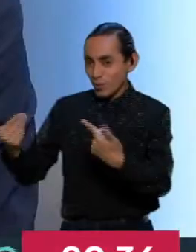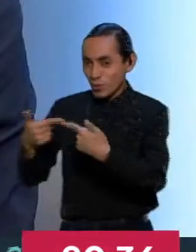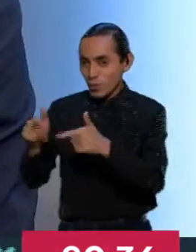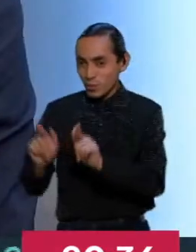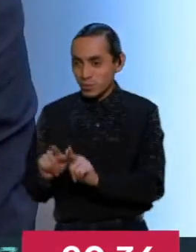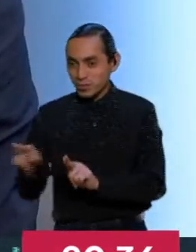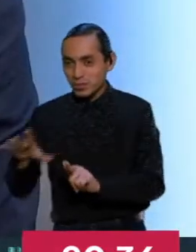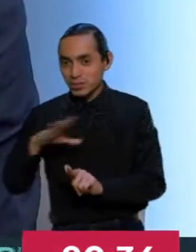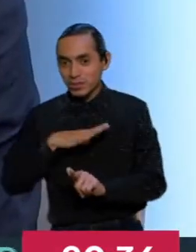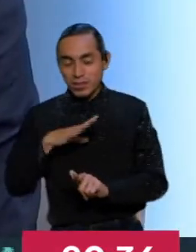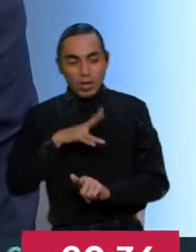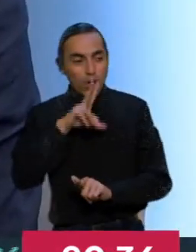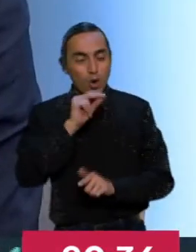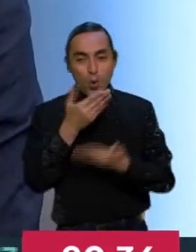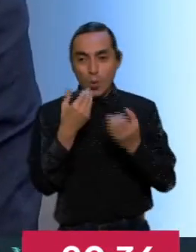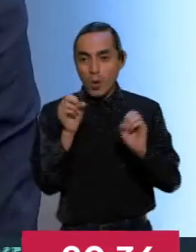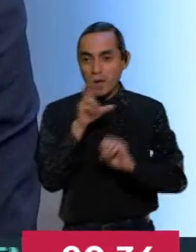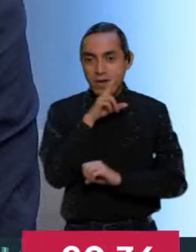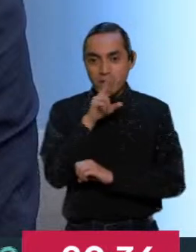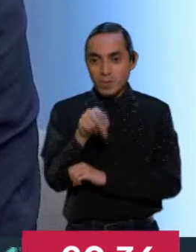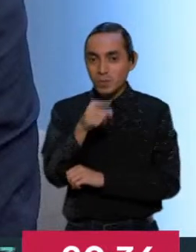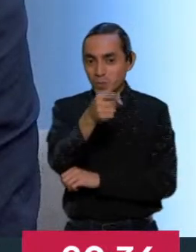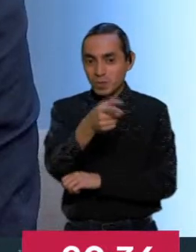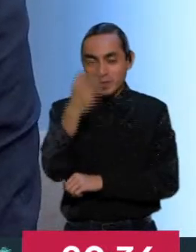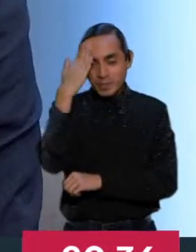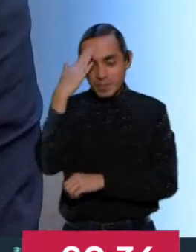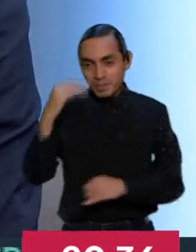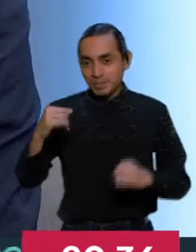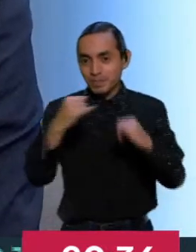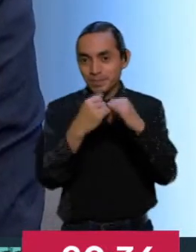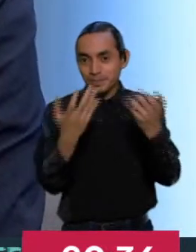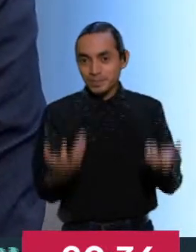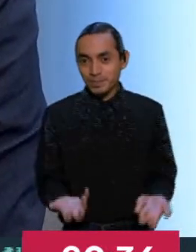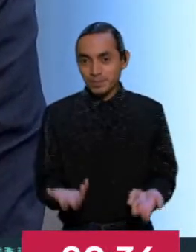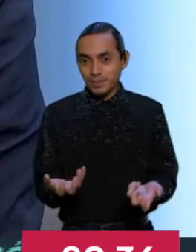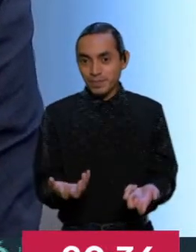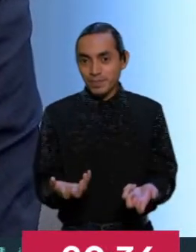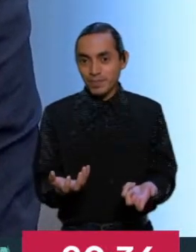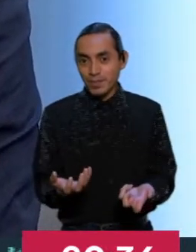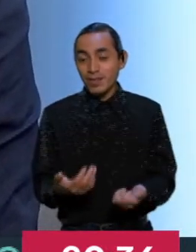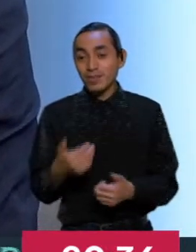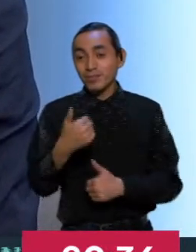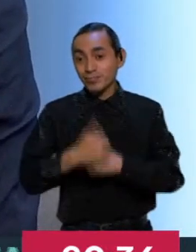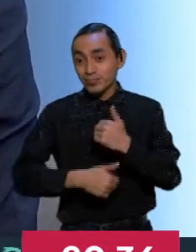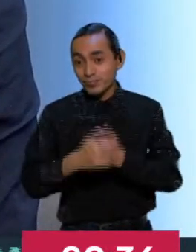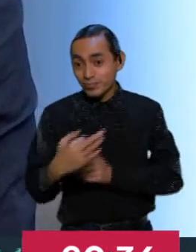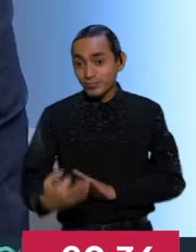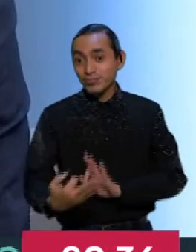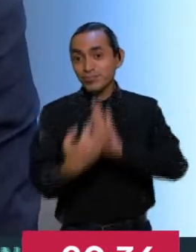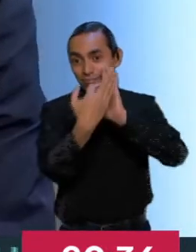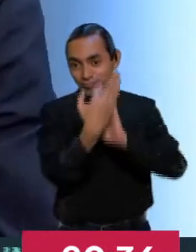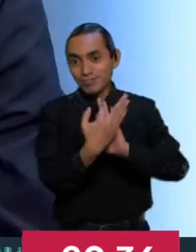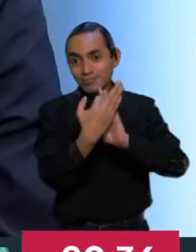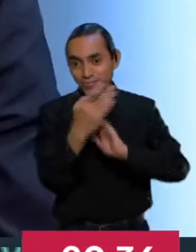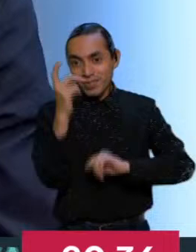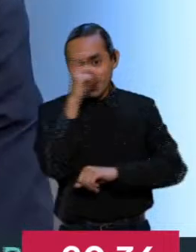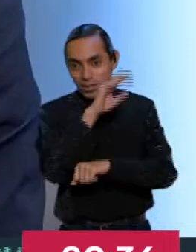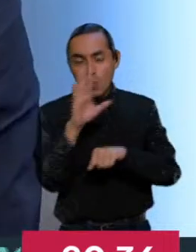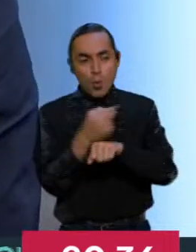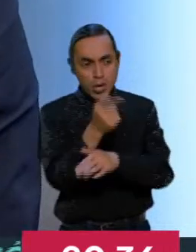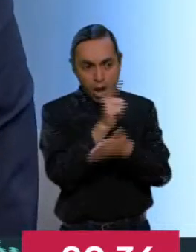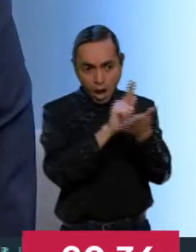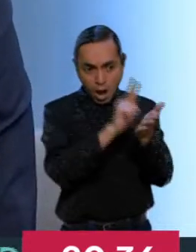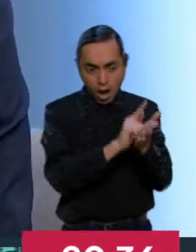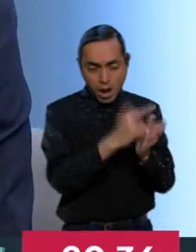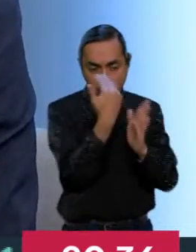no se ha dado una respuesta institucional. Y esto obviamente nos coloca en un desafío enorme, porque podemos tener todas las leyes del mundo,